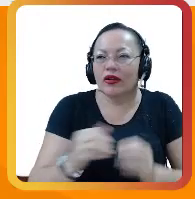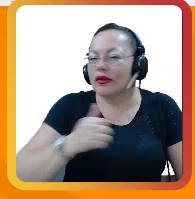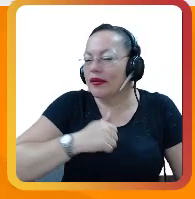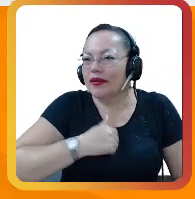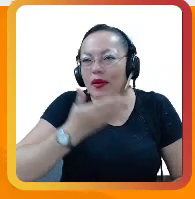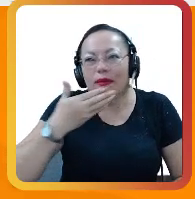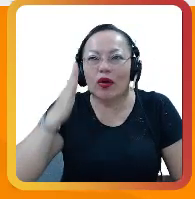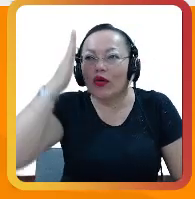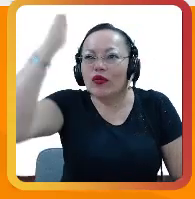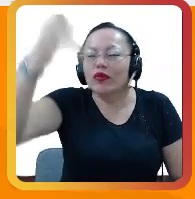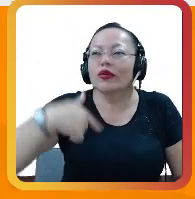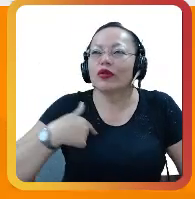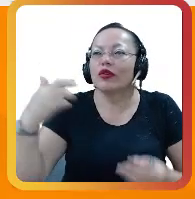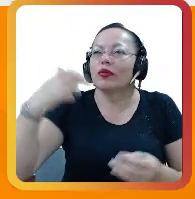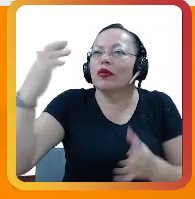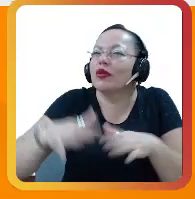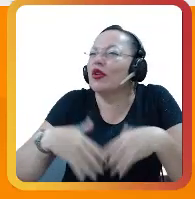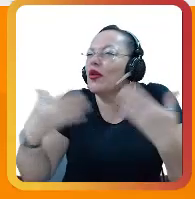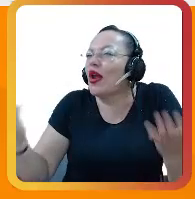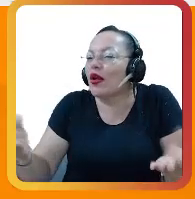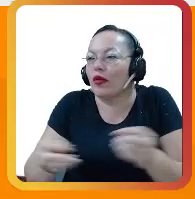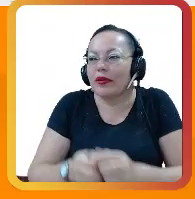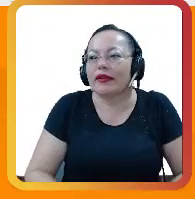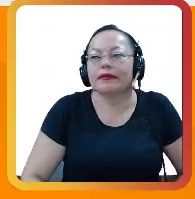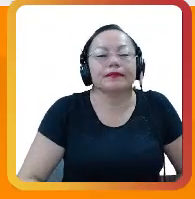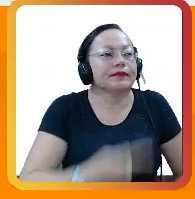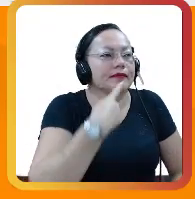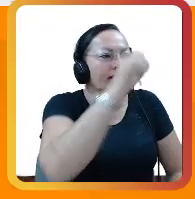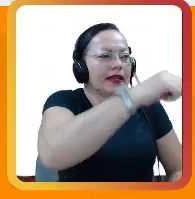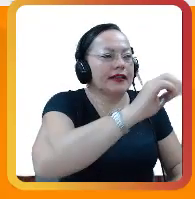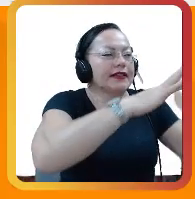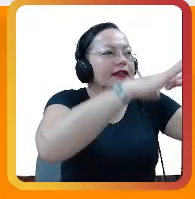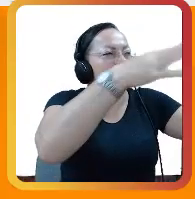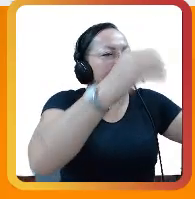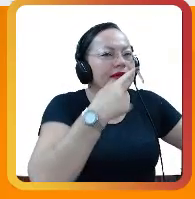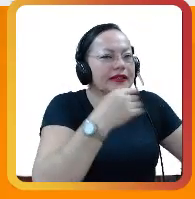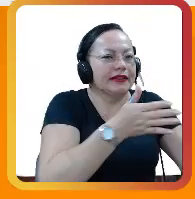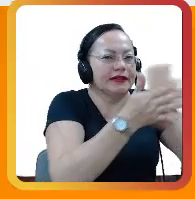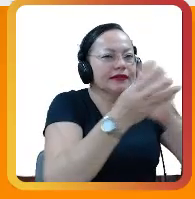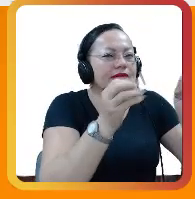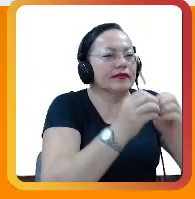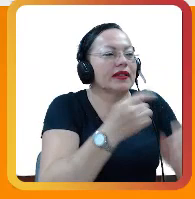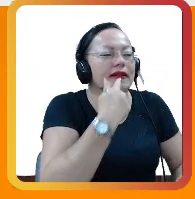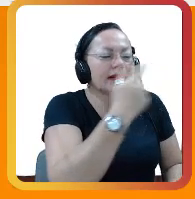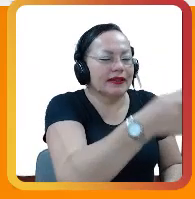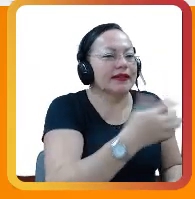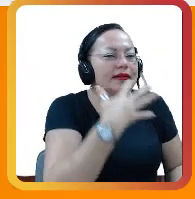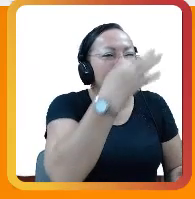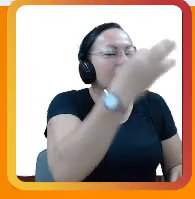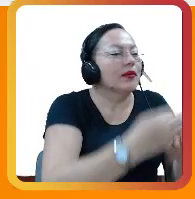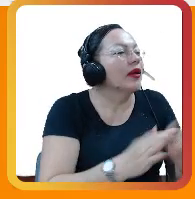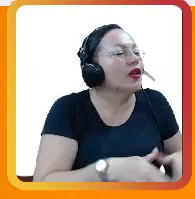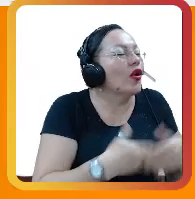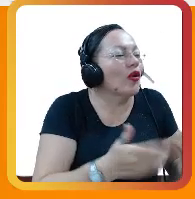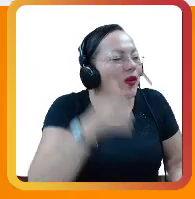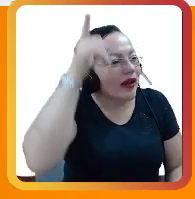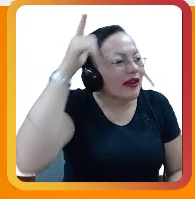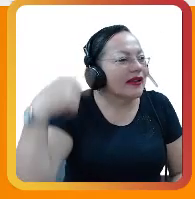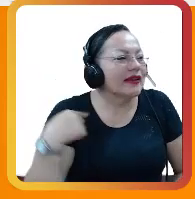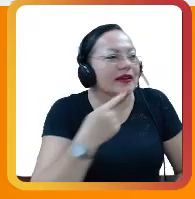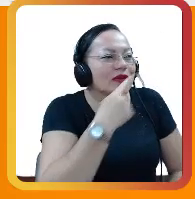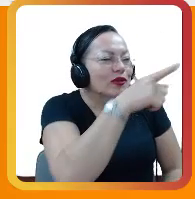nosotros queremos. Mira, hay algo que va cogido de la mano con esa frase y es que, y con eso que tú estás diciendo, Laurita, y es que si tú